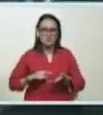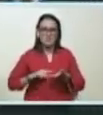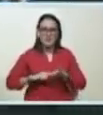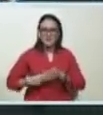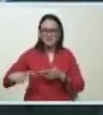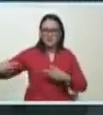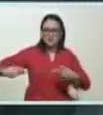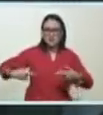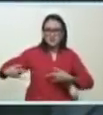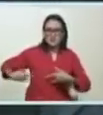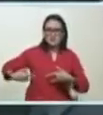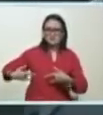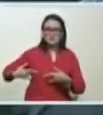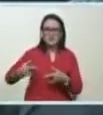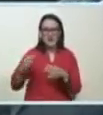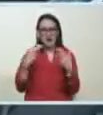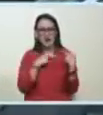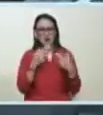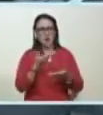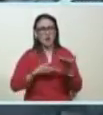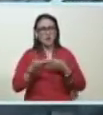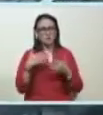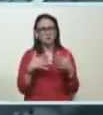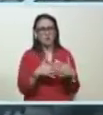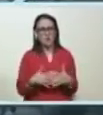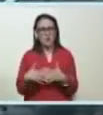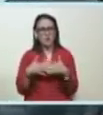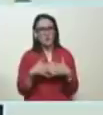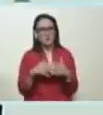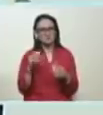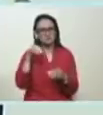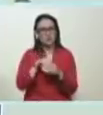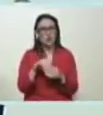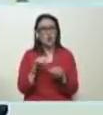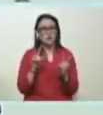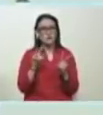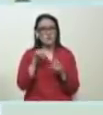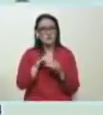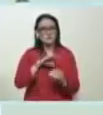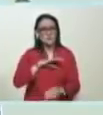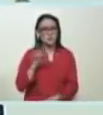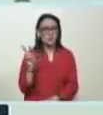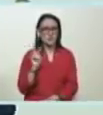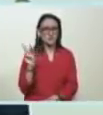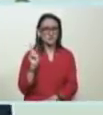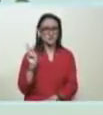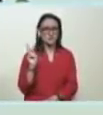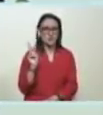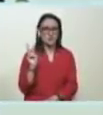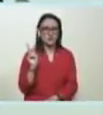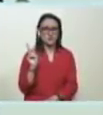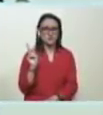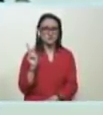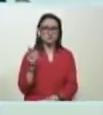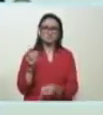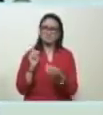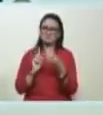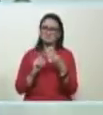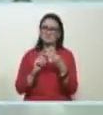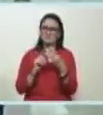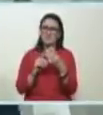presiones del encargado de negocios de Estados Unidos en clara intromisión en los asuntos internos de Venezuela. Se da la